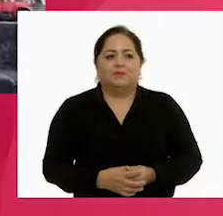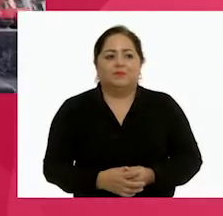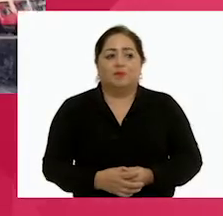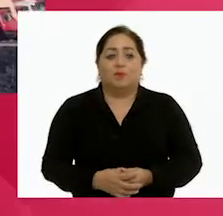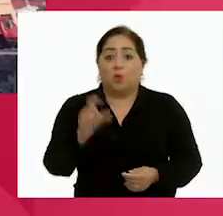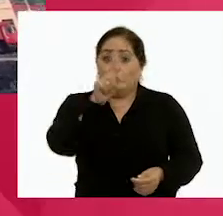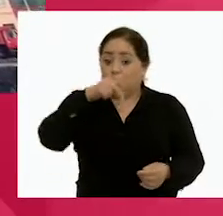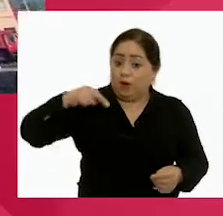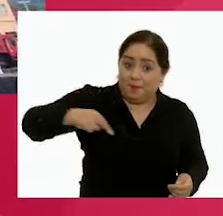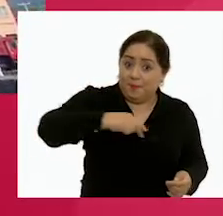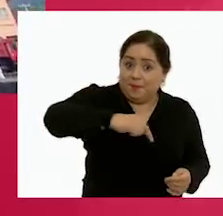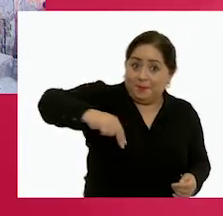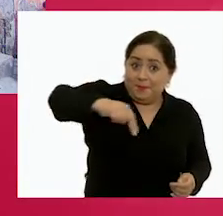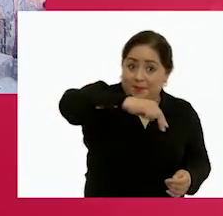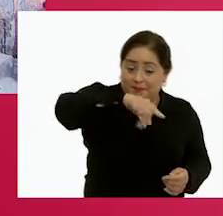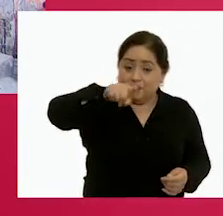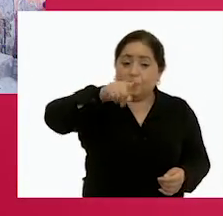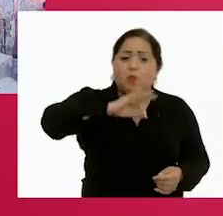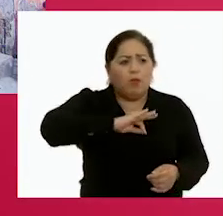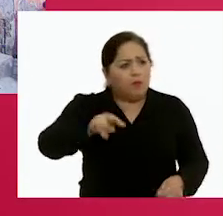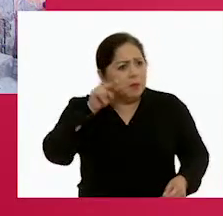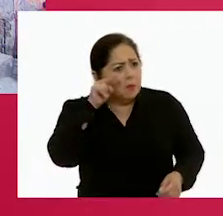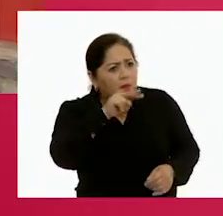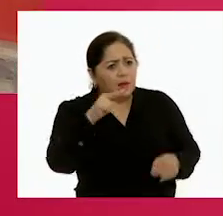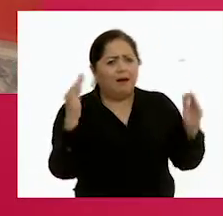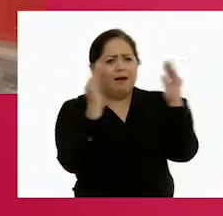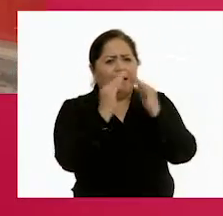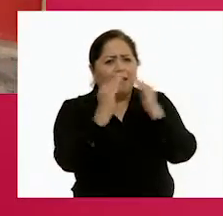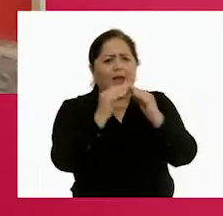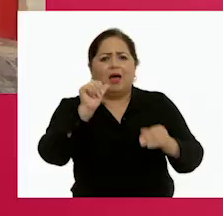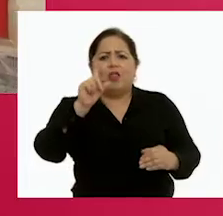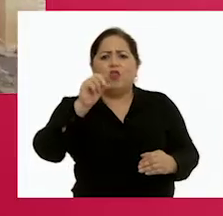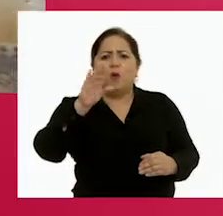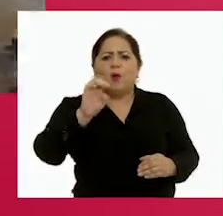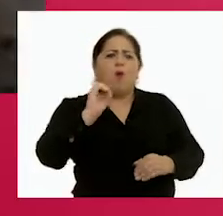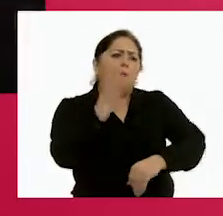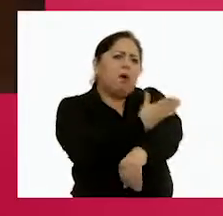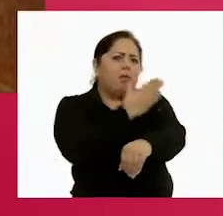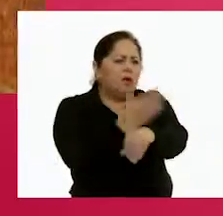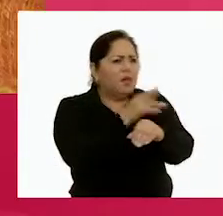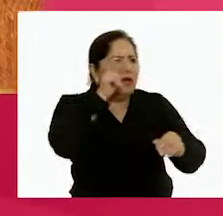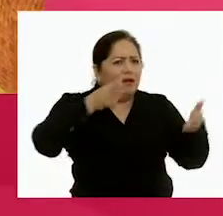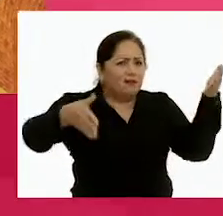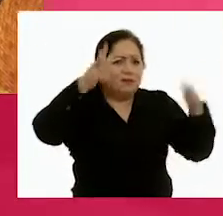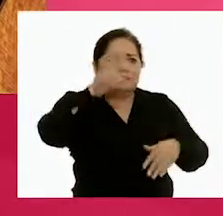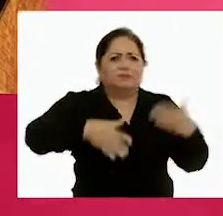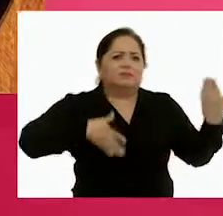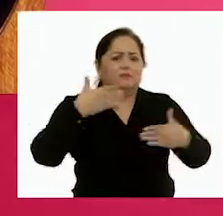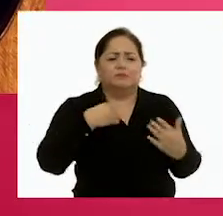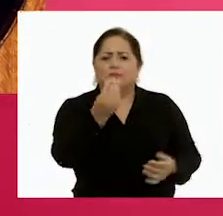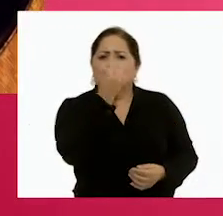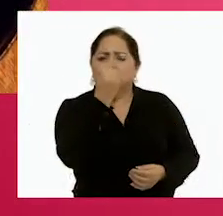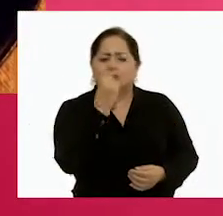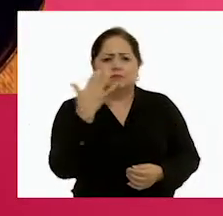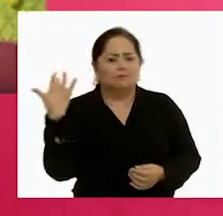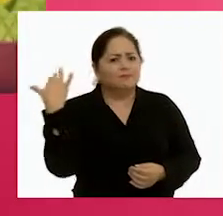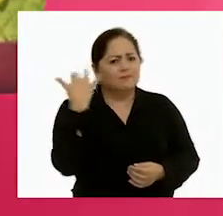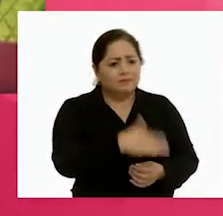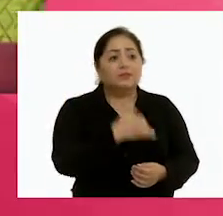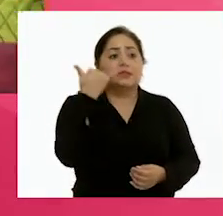Al caminar por Mineral del Chico, podemos observar sus casas de adobe o madera, disfrutar su deliciosa comida